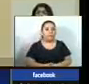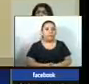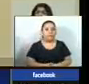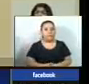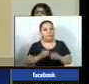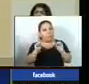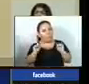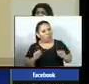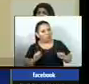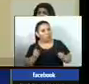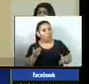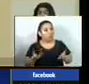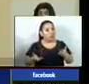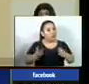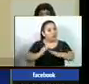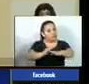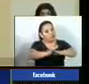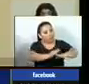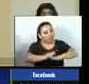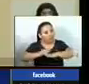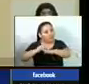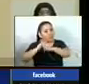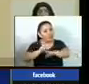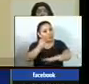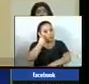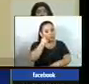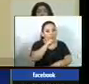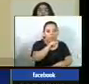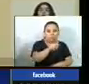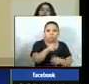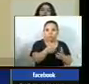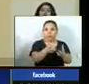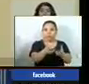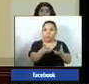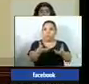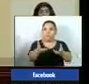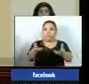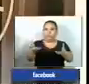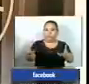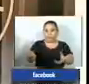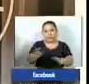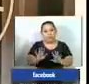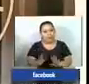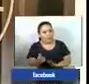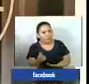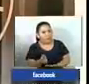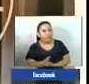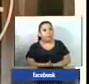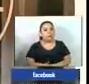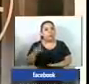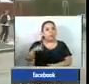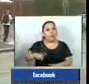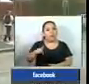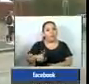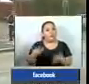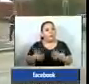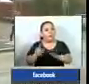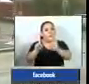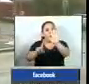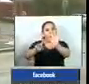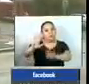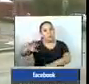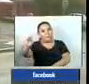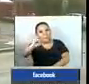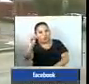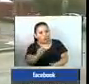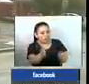podemos evitar que existe este colapso que pareciera que ya está muy cerca de ocurrir tenemos 65% de las unidades